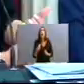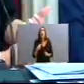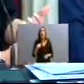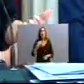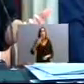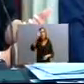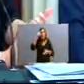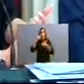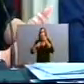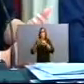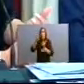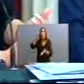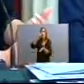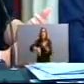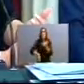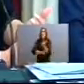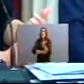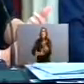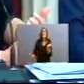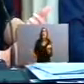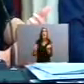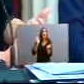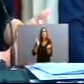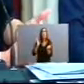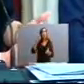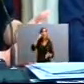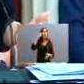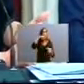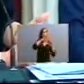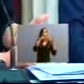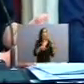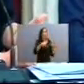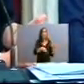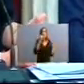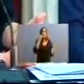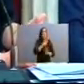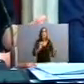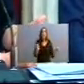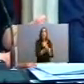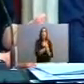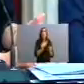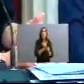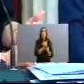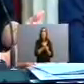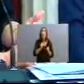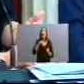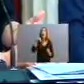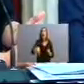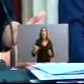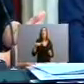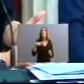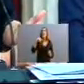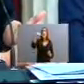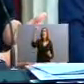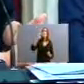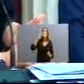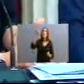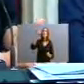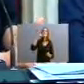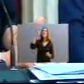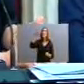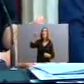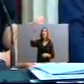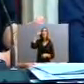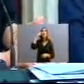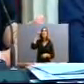tratado que fue firmado y ya fue aprobado por nuestro Parlamento y que deberá ser tratado y aprobado eventualmente por el Parlamento de ellos. Pero